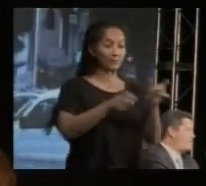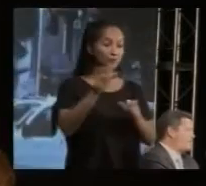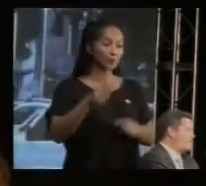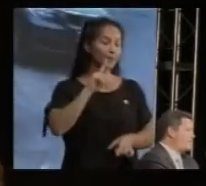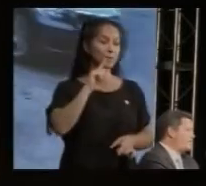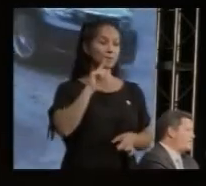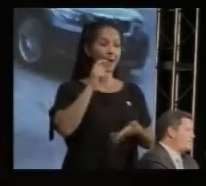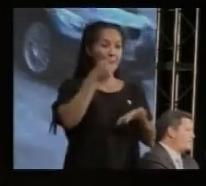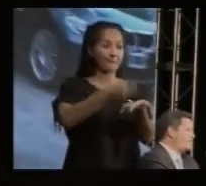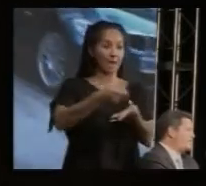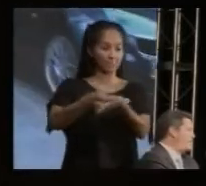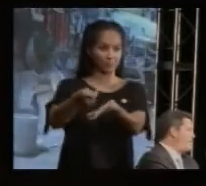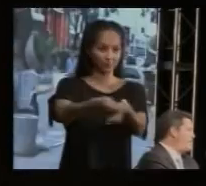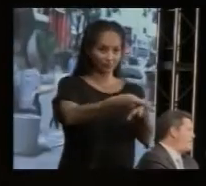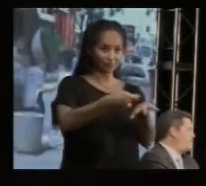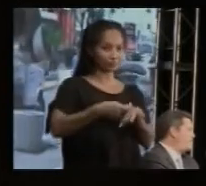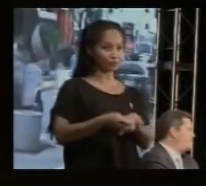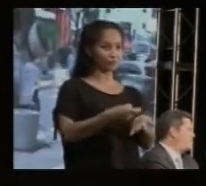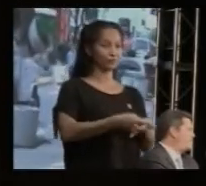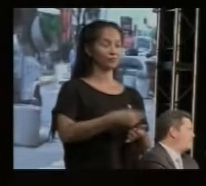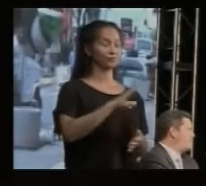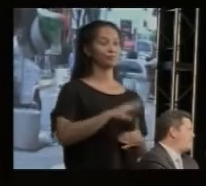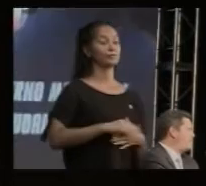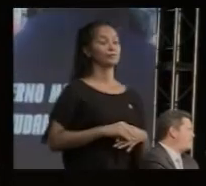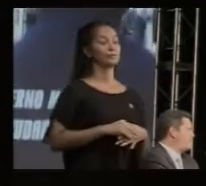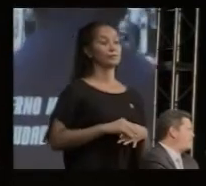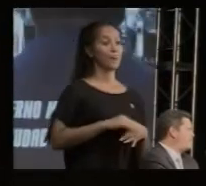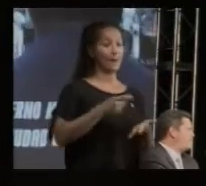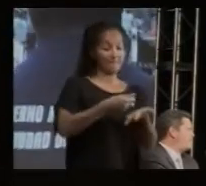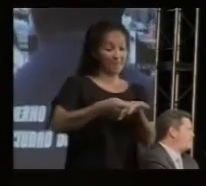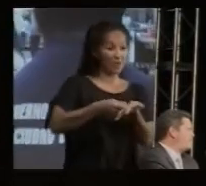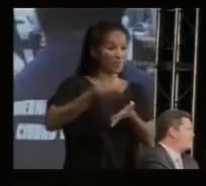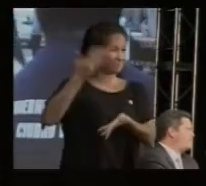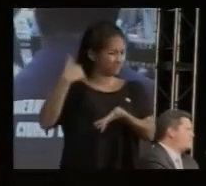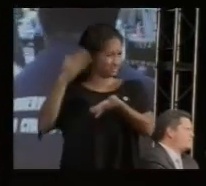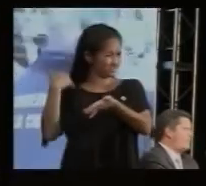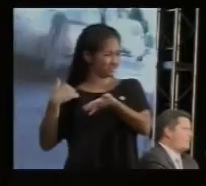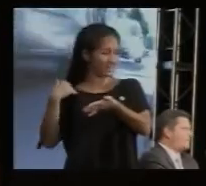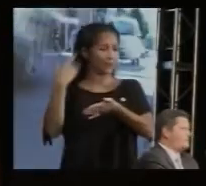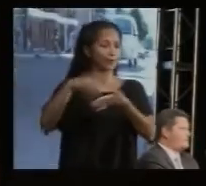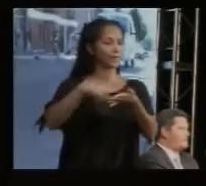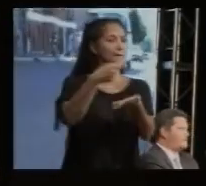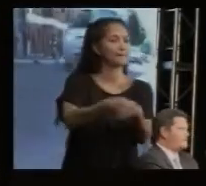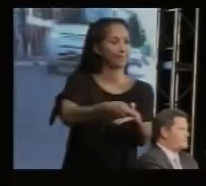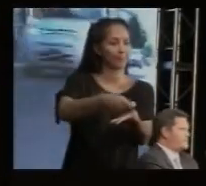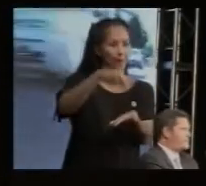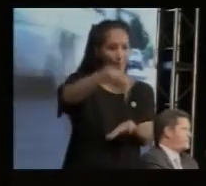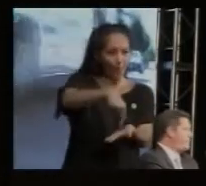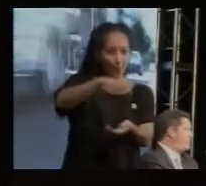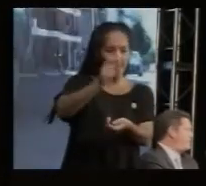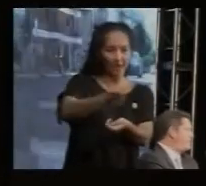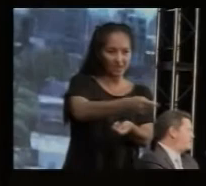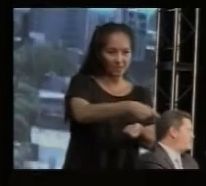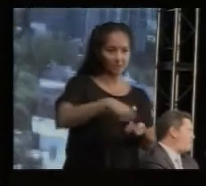municipales. Lamentablemente estamos pagando viejas deudas. Hemos superado los 300 millones de pesos en pago de deudas